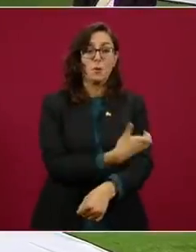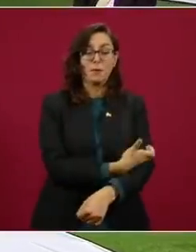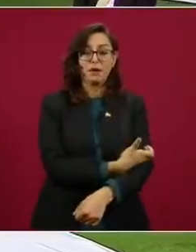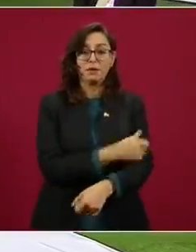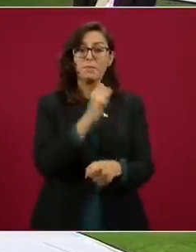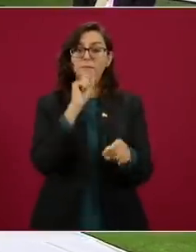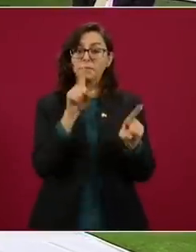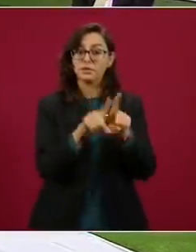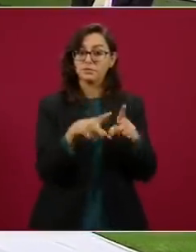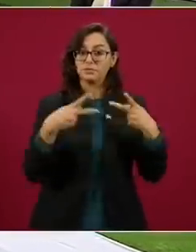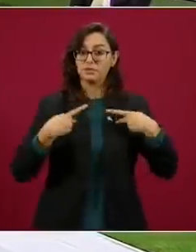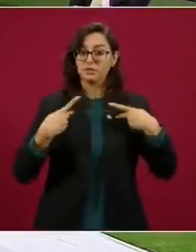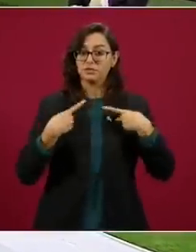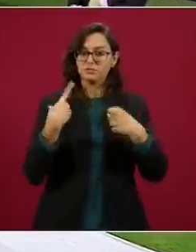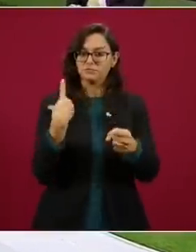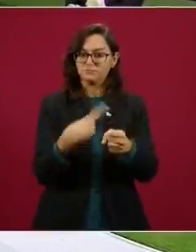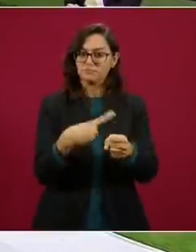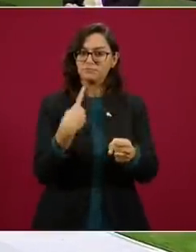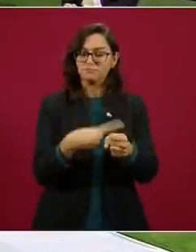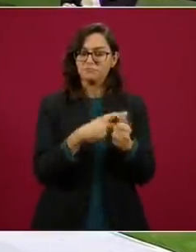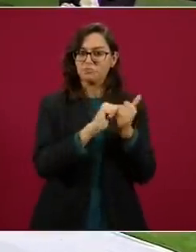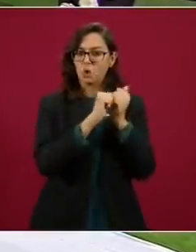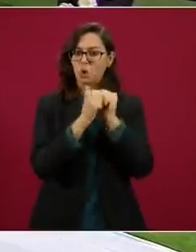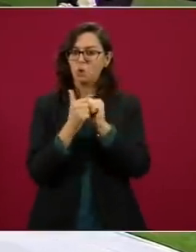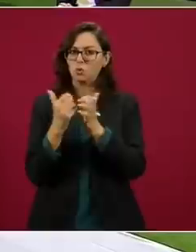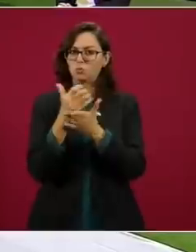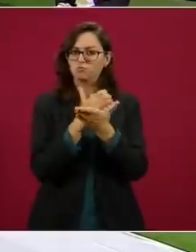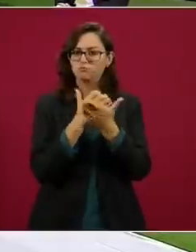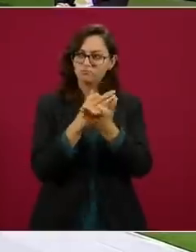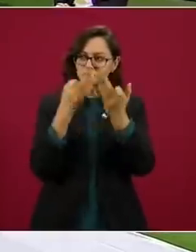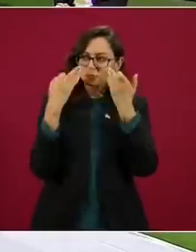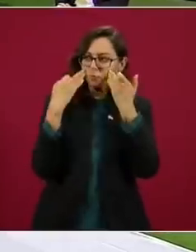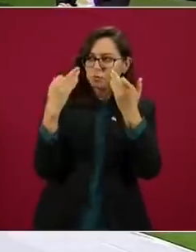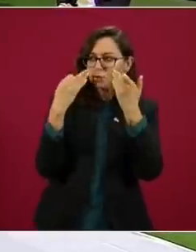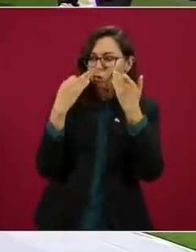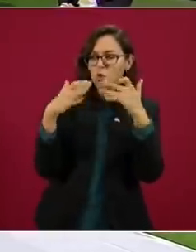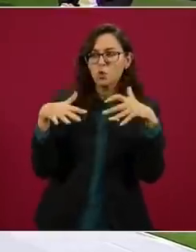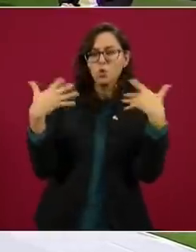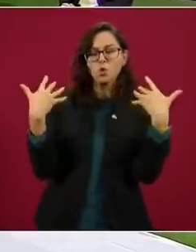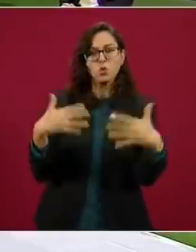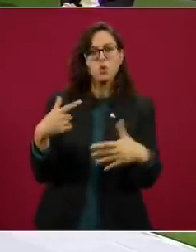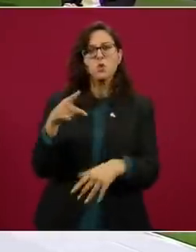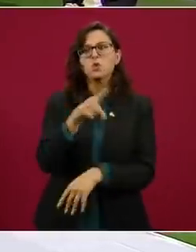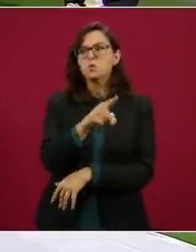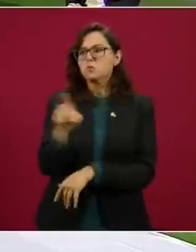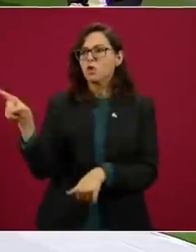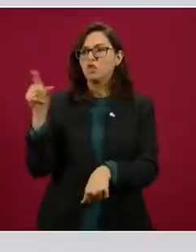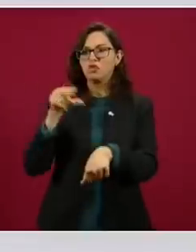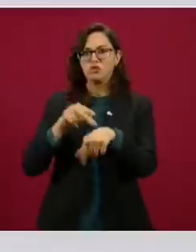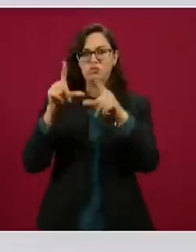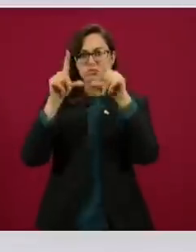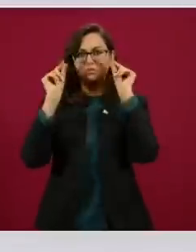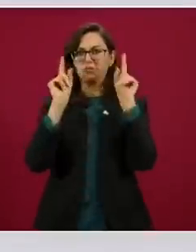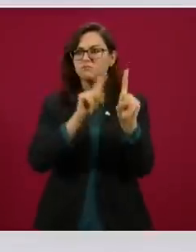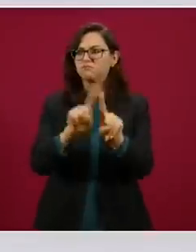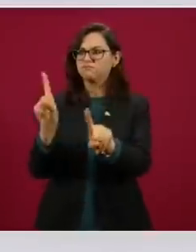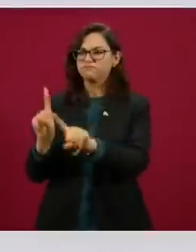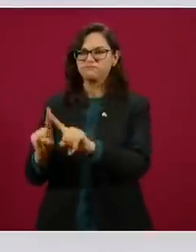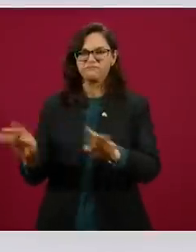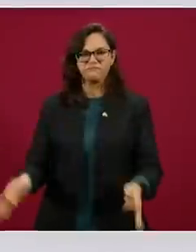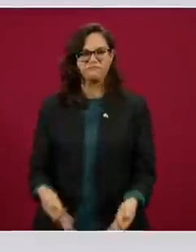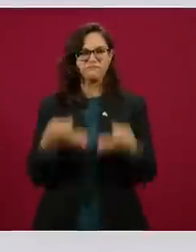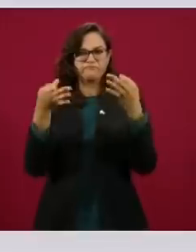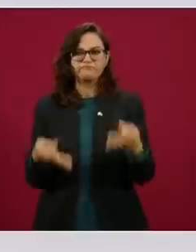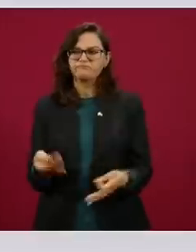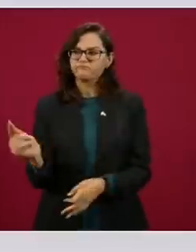que atestiguaron el actuar digno profesional y entregado del